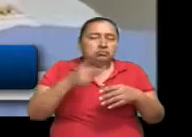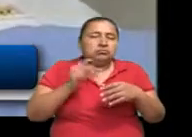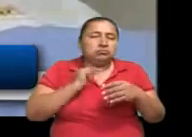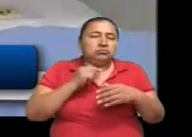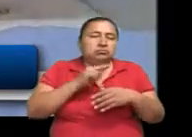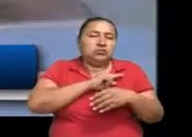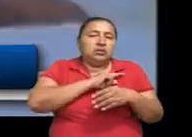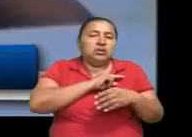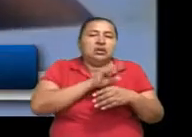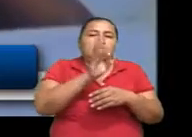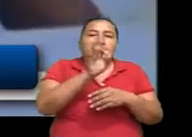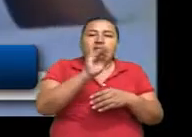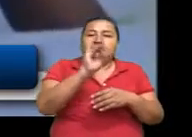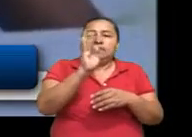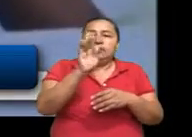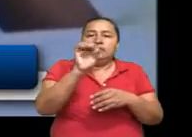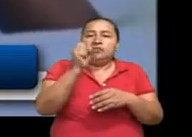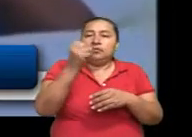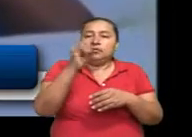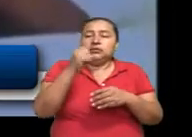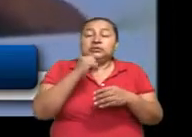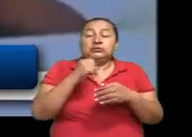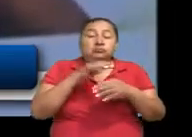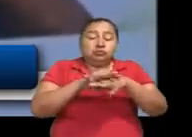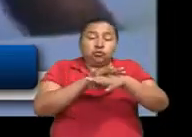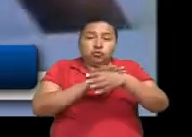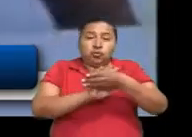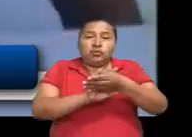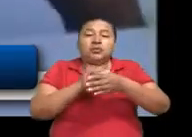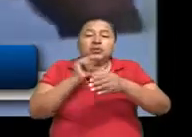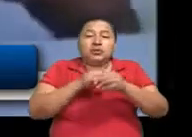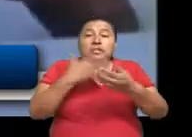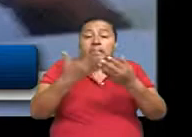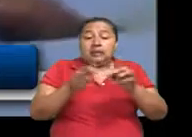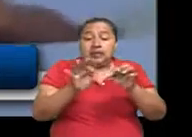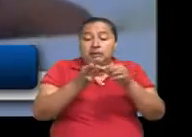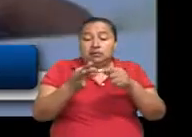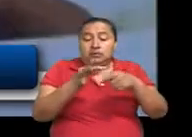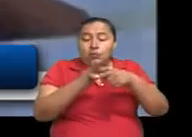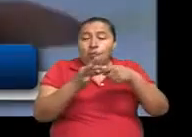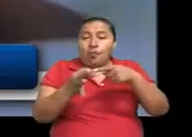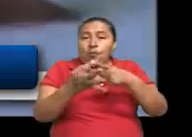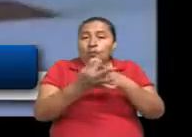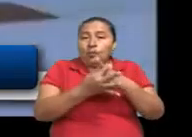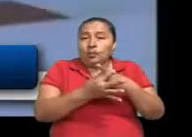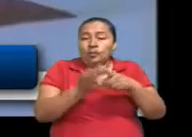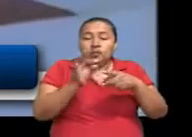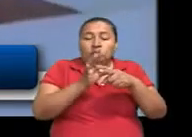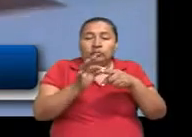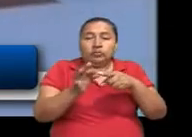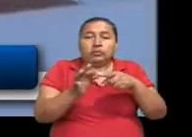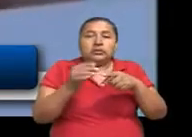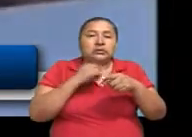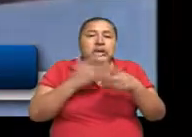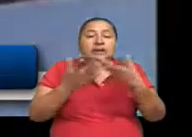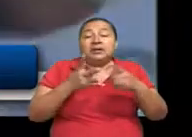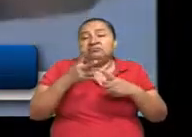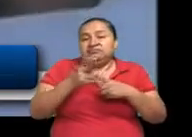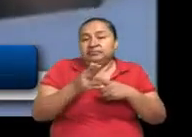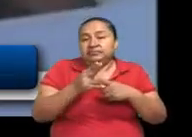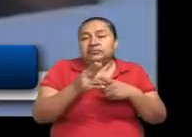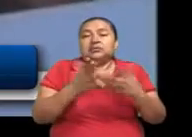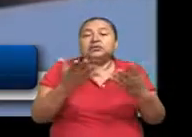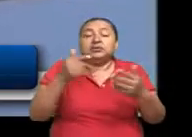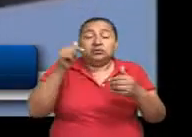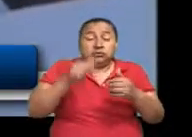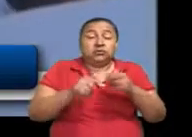una fibrosis del tejido y que el conducto o el conducto de frente se quede acortado. Entonces,